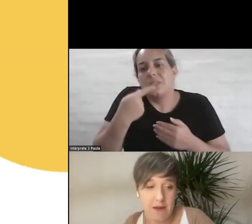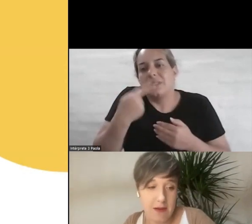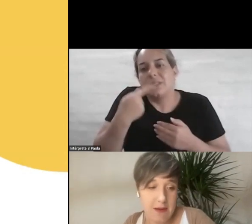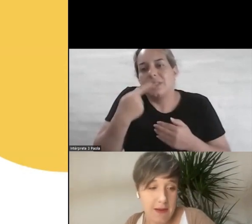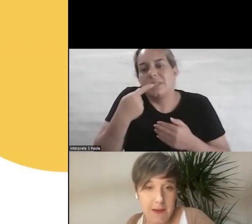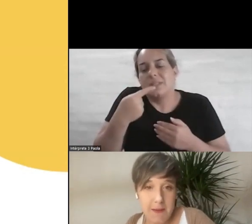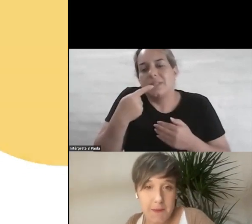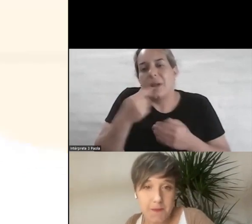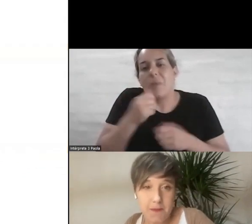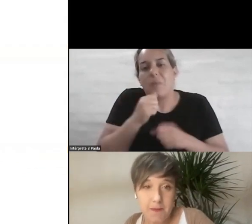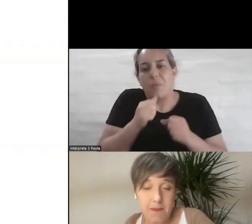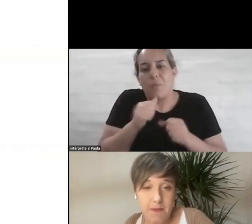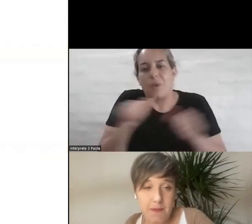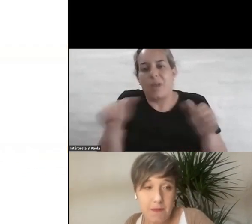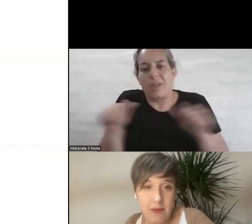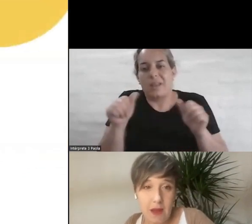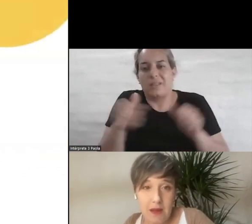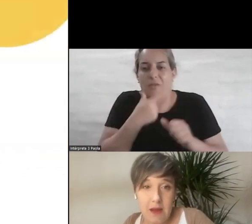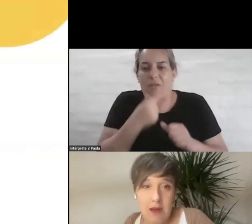realizar.